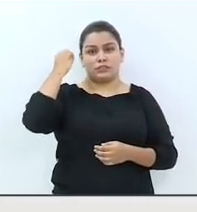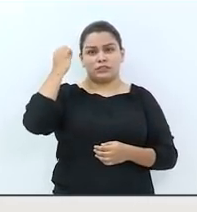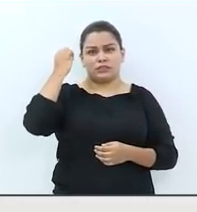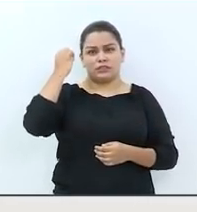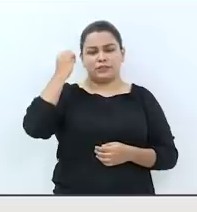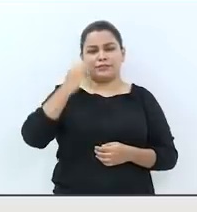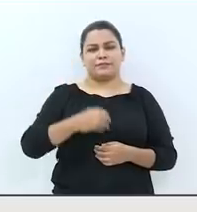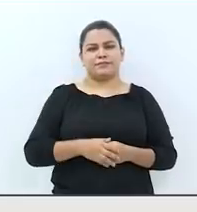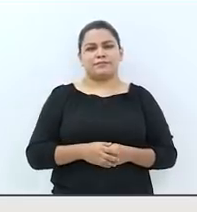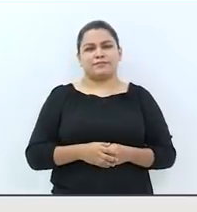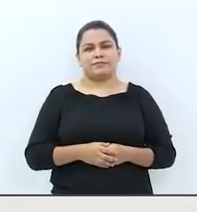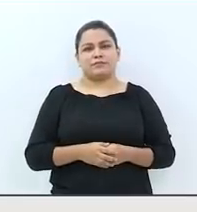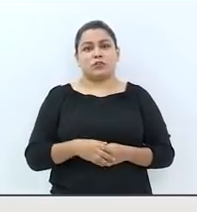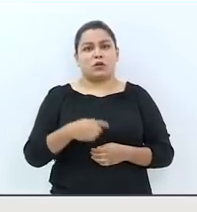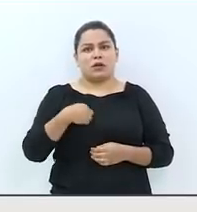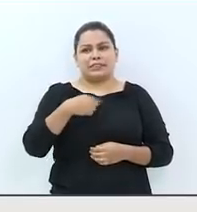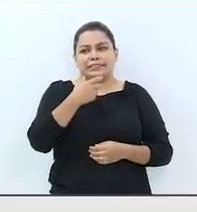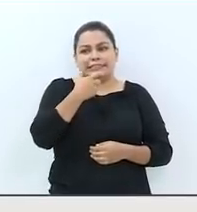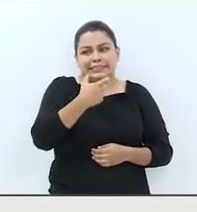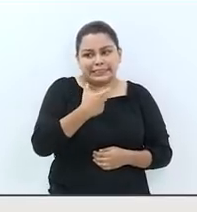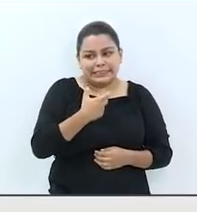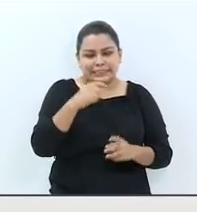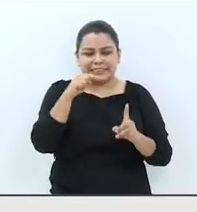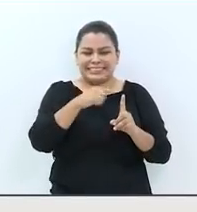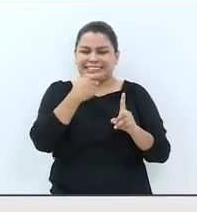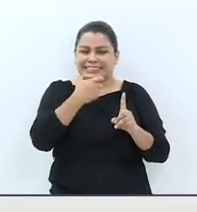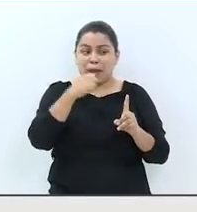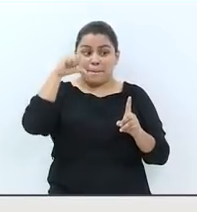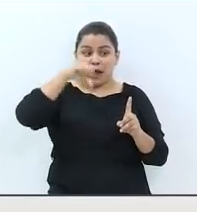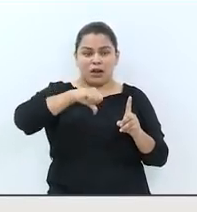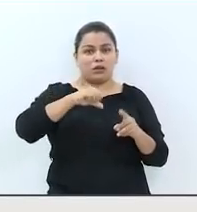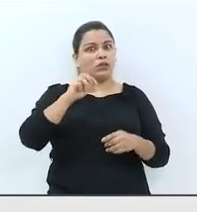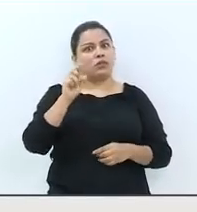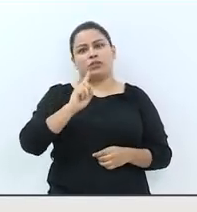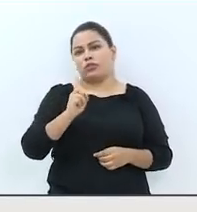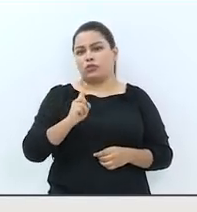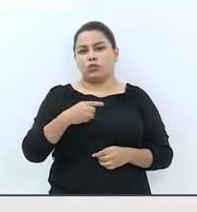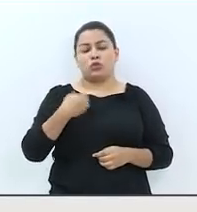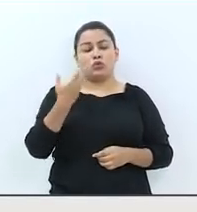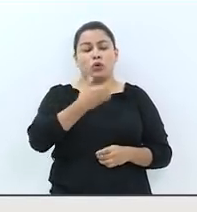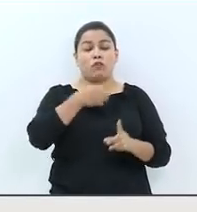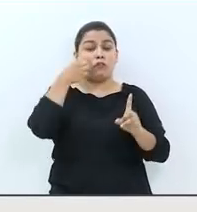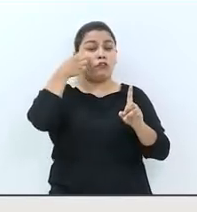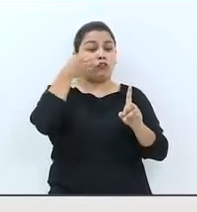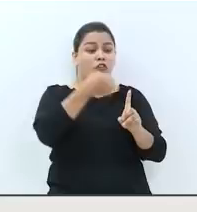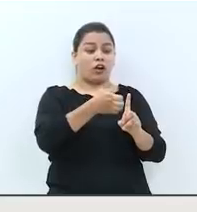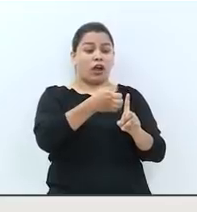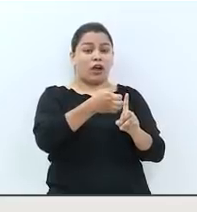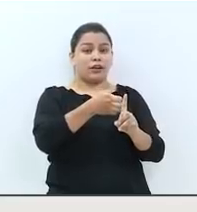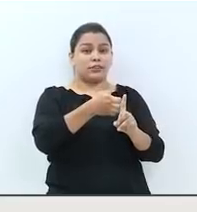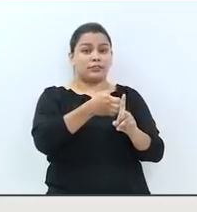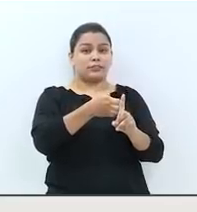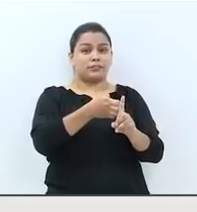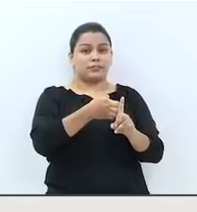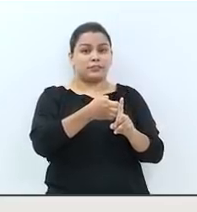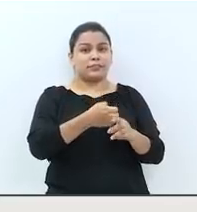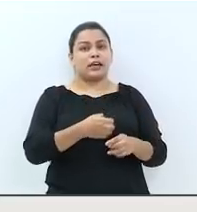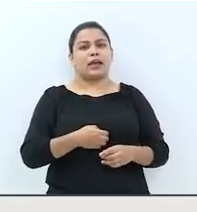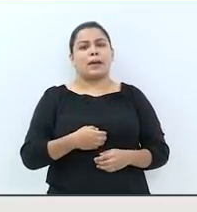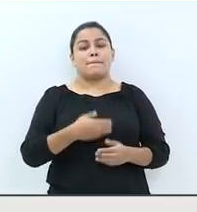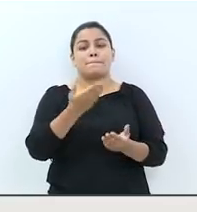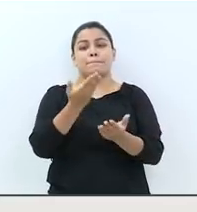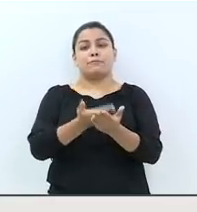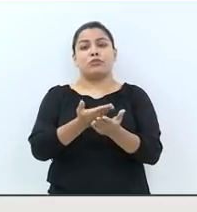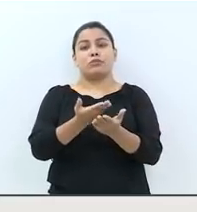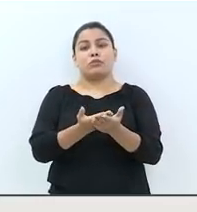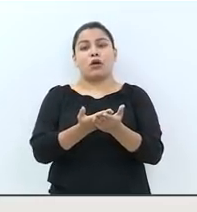que nadie se vaya a burlar de él, ¿verdad? Sino que pues vayamos todos enfocados en que en sí el